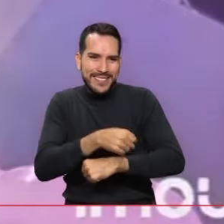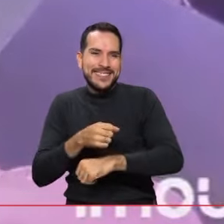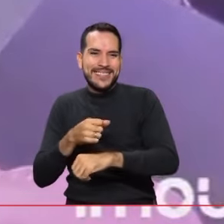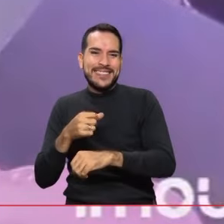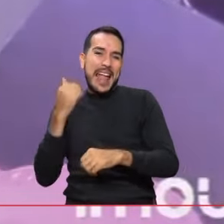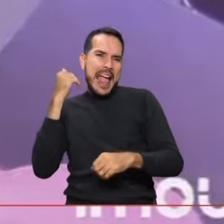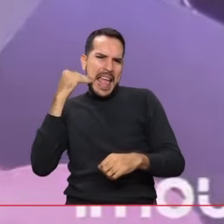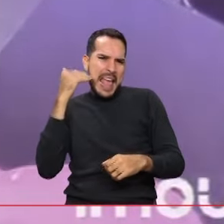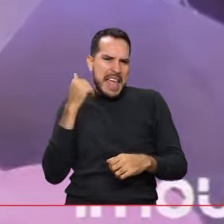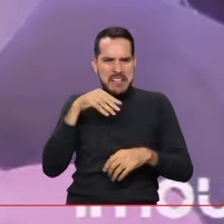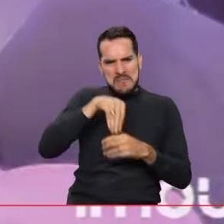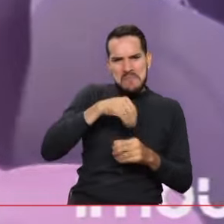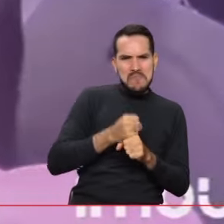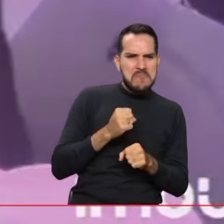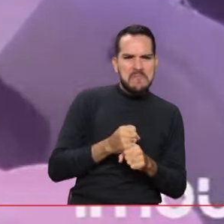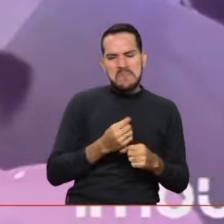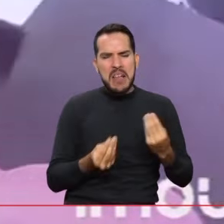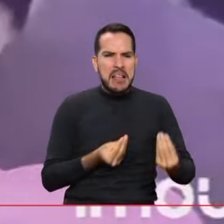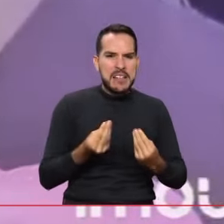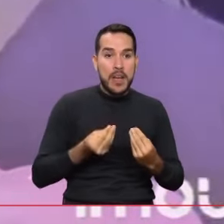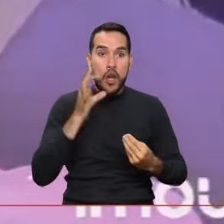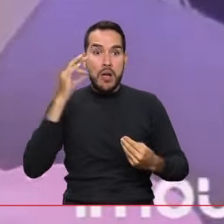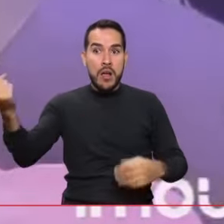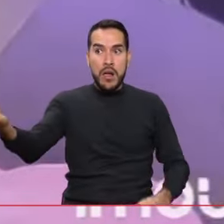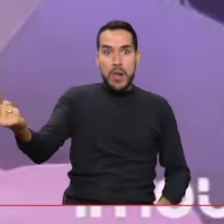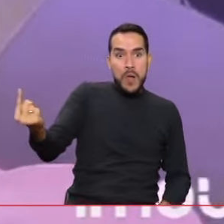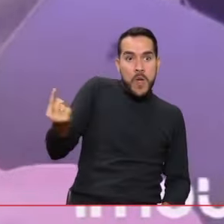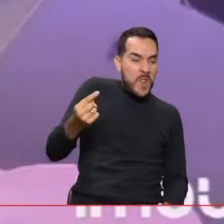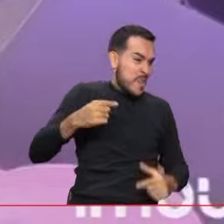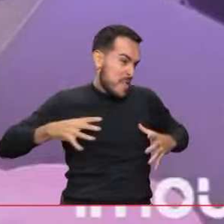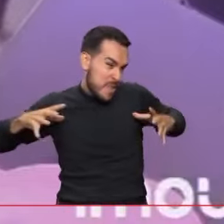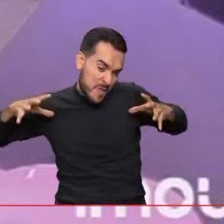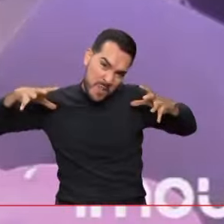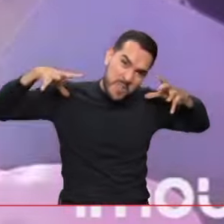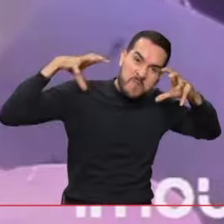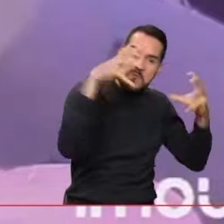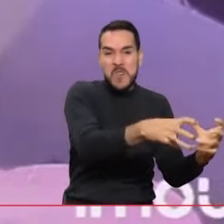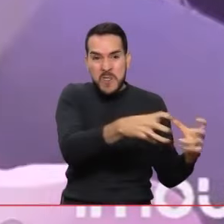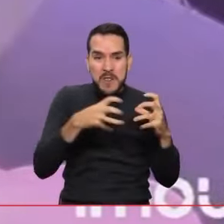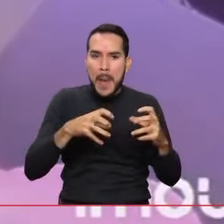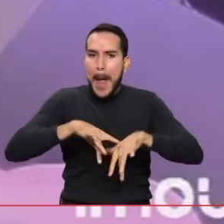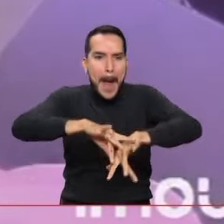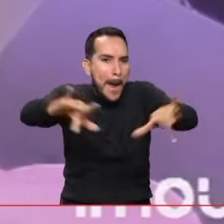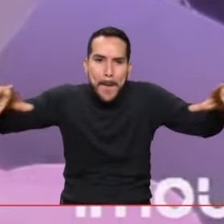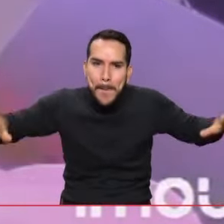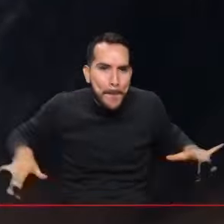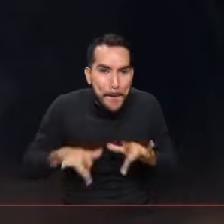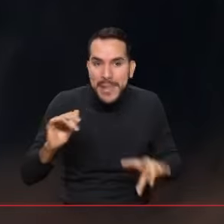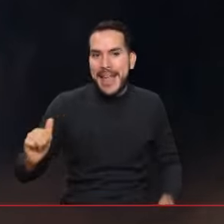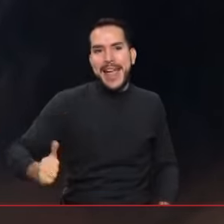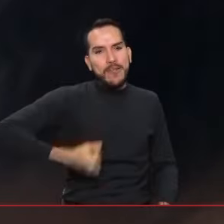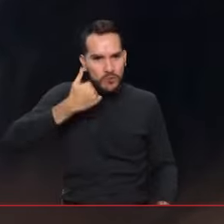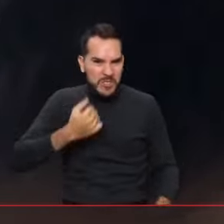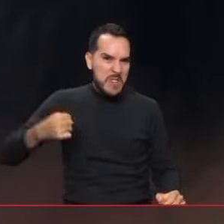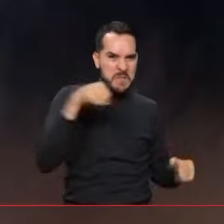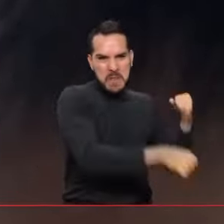ella laboraba, se abalanzó para atacarla sin compasión y aprovechándose de la soledad del lugar. Él se